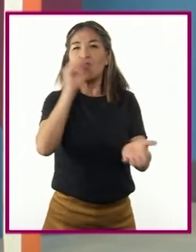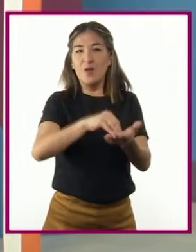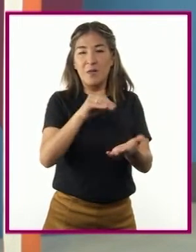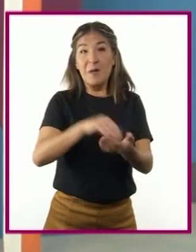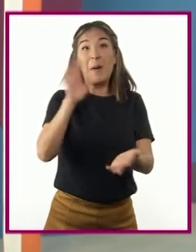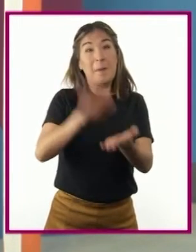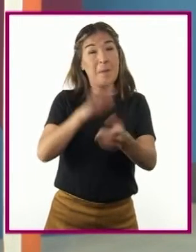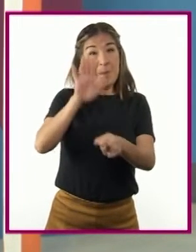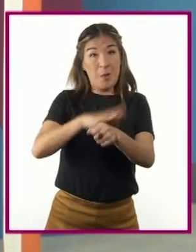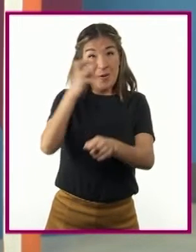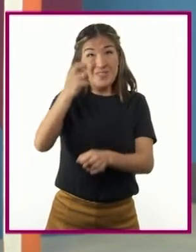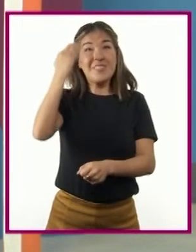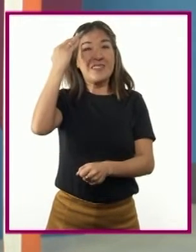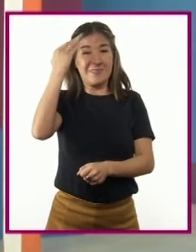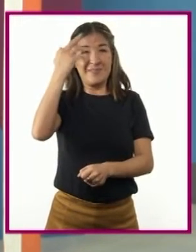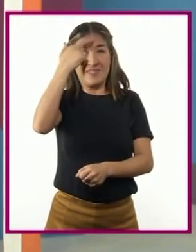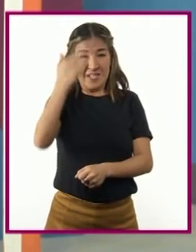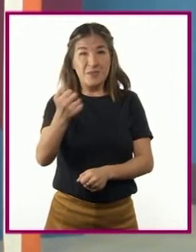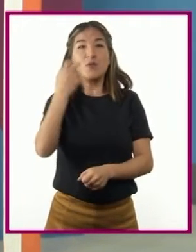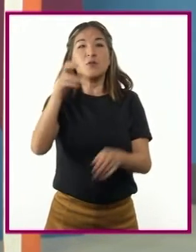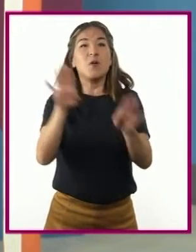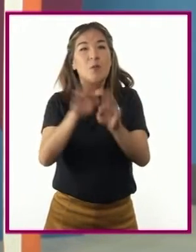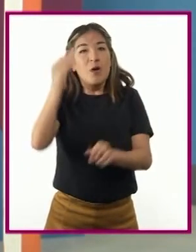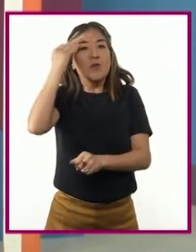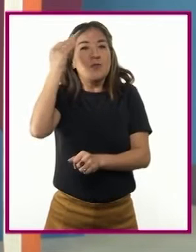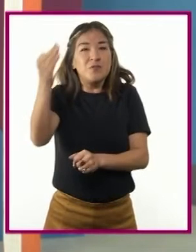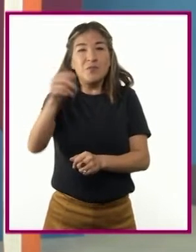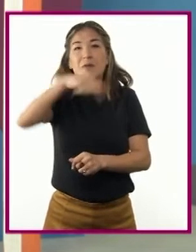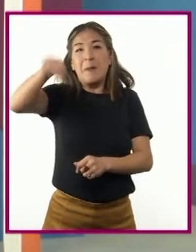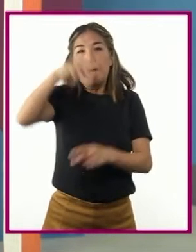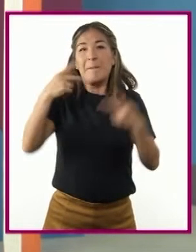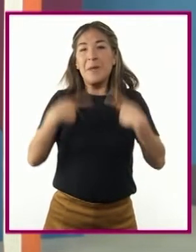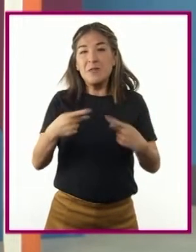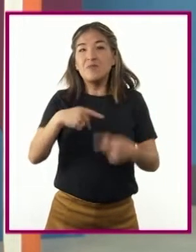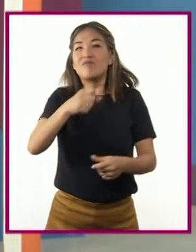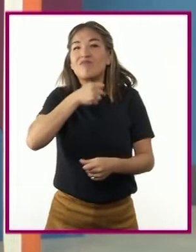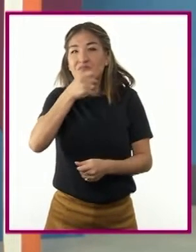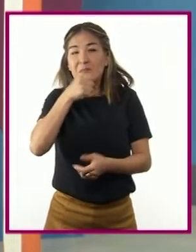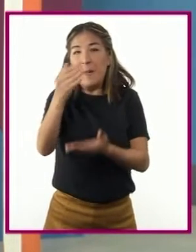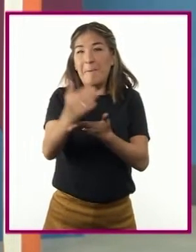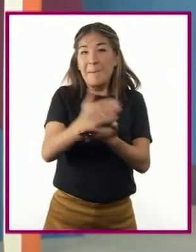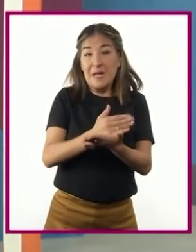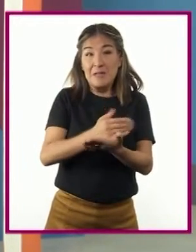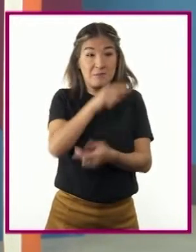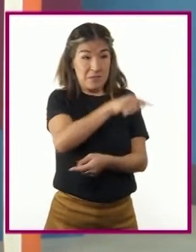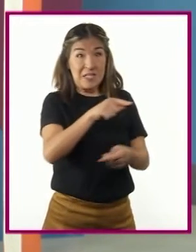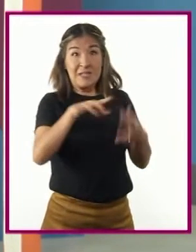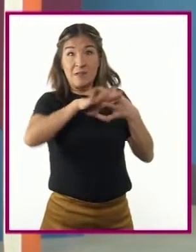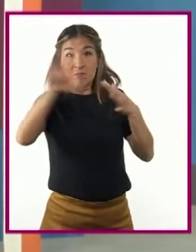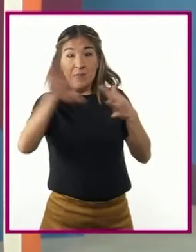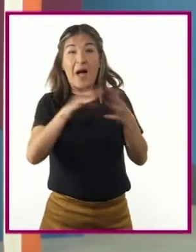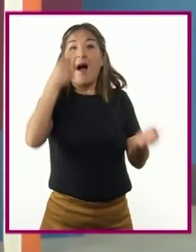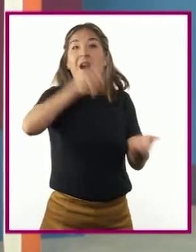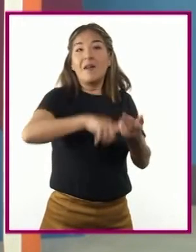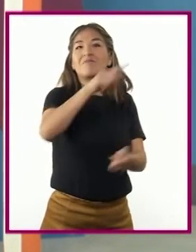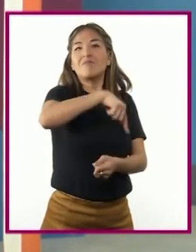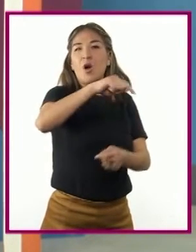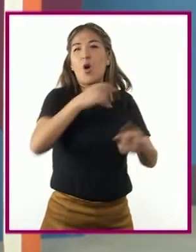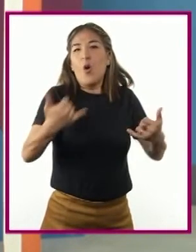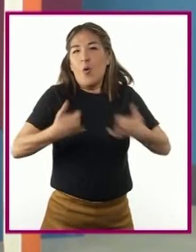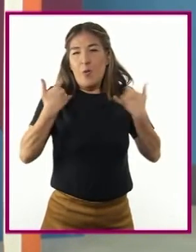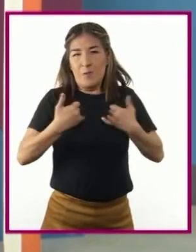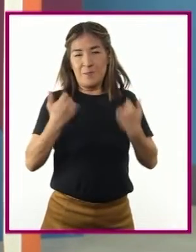lo tanto retrasan el envejecimiento de su población, pues los migrantes son un sector joven de la población.